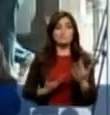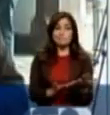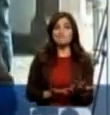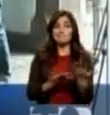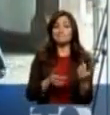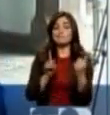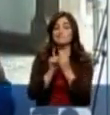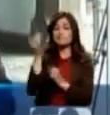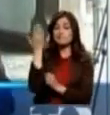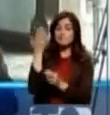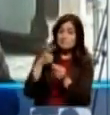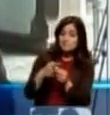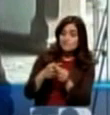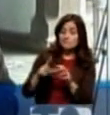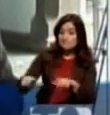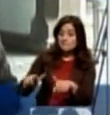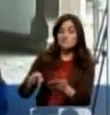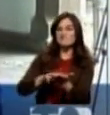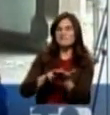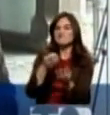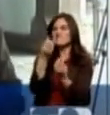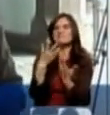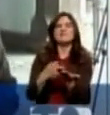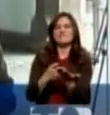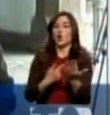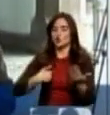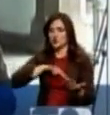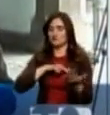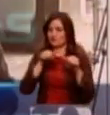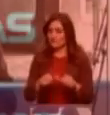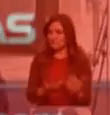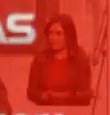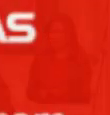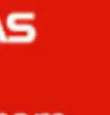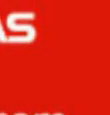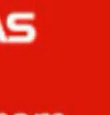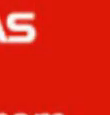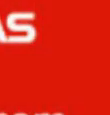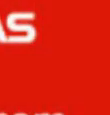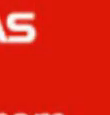este encuentro entre el alcalde de la ciudad de Quito, Mauricio Rodas, con el presidente de la República, Lenín Moreno.